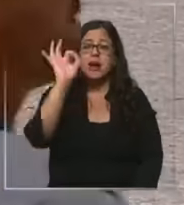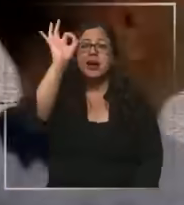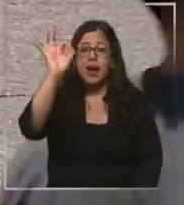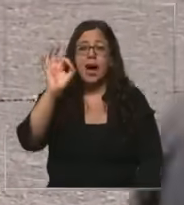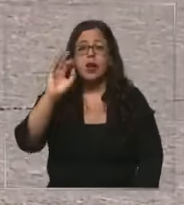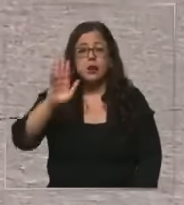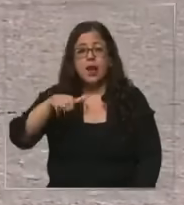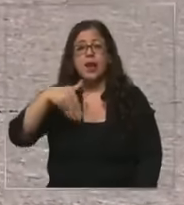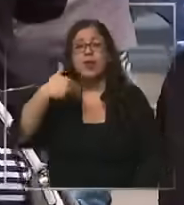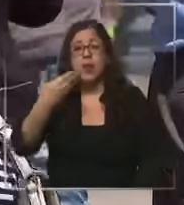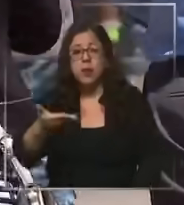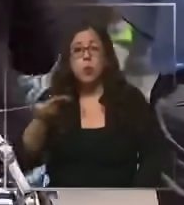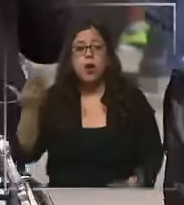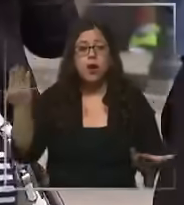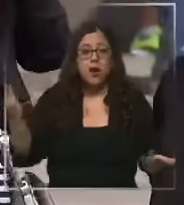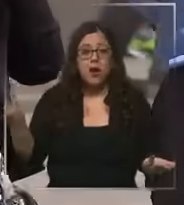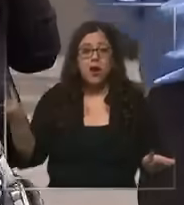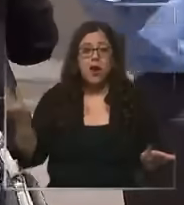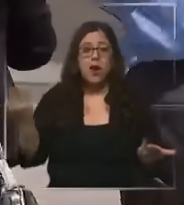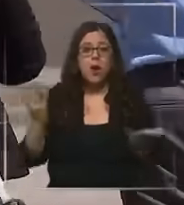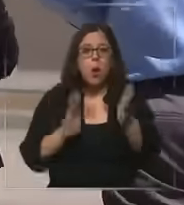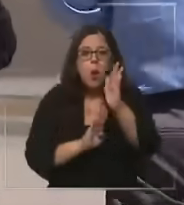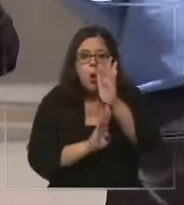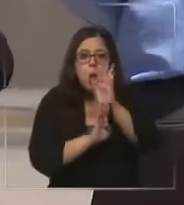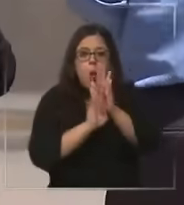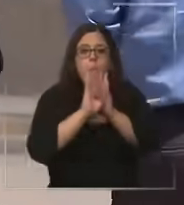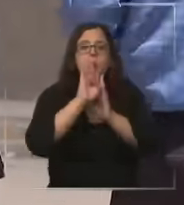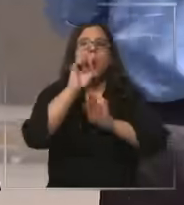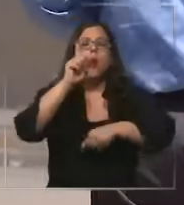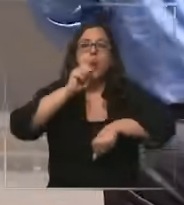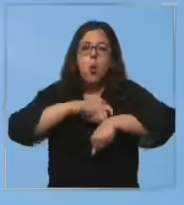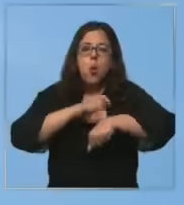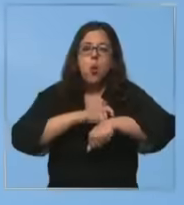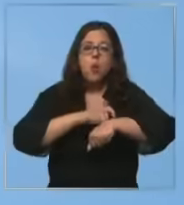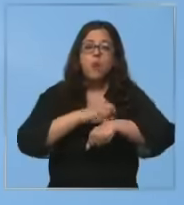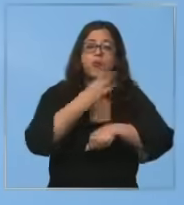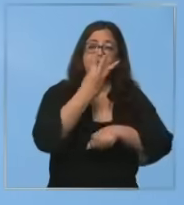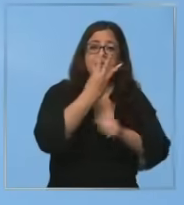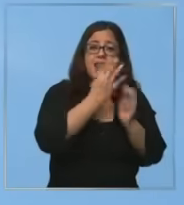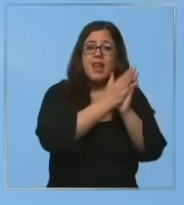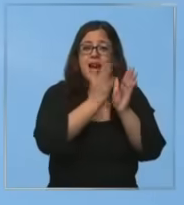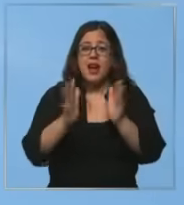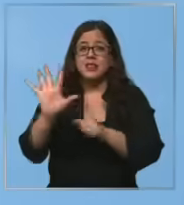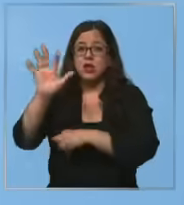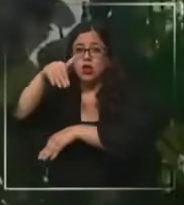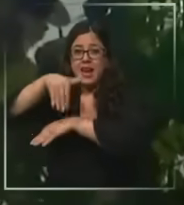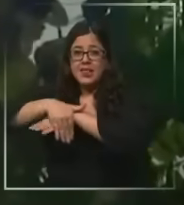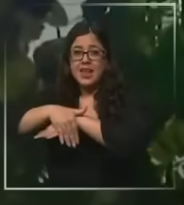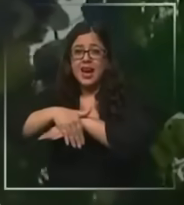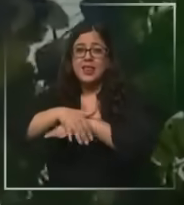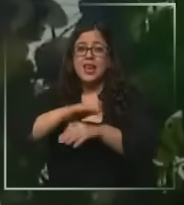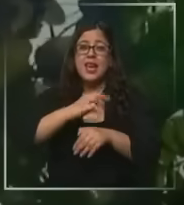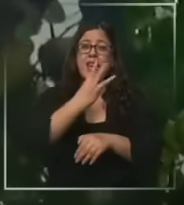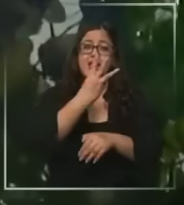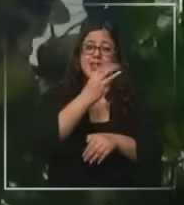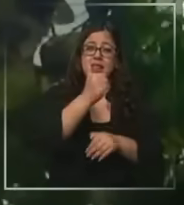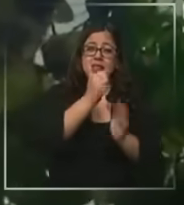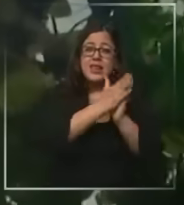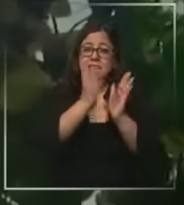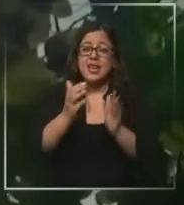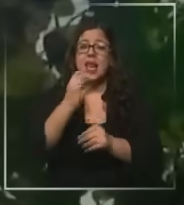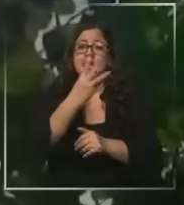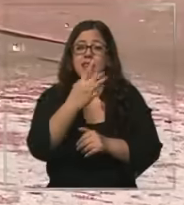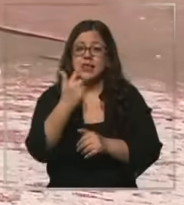lo que vendrá después será una rápida escalada hasta la hora peak. Entre las 15 y las 17 horas se registrarán entre 36